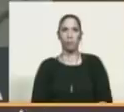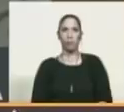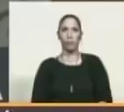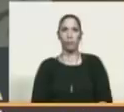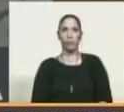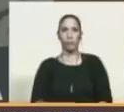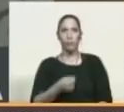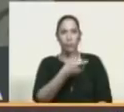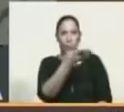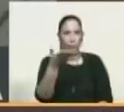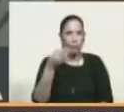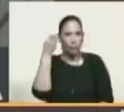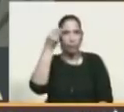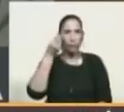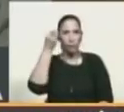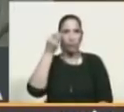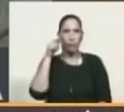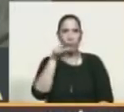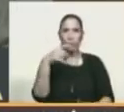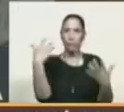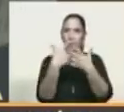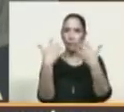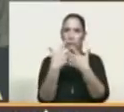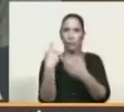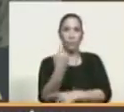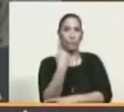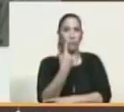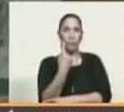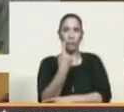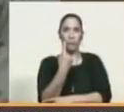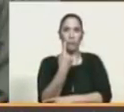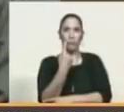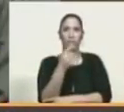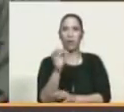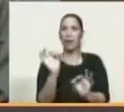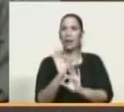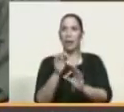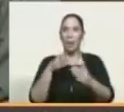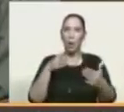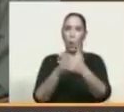Usted creyó que esa guerra solo iba a afectar al pobre.